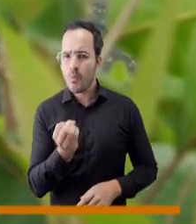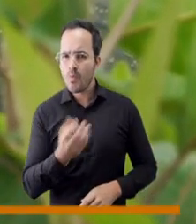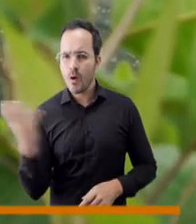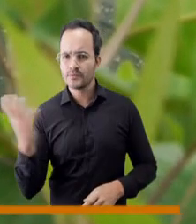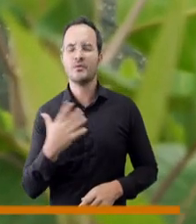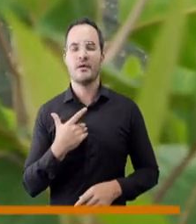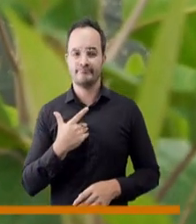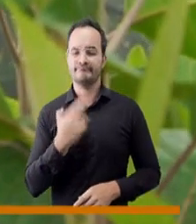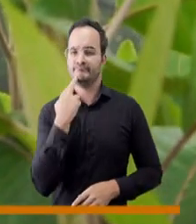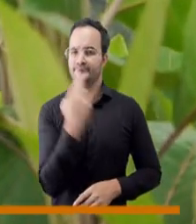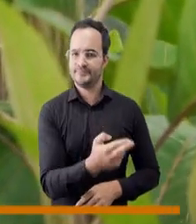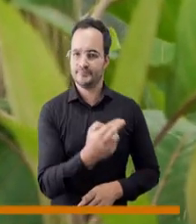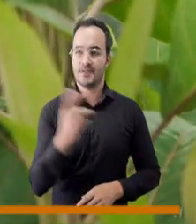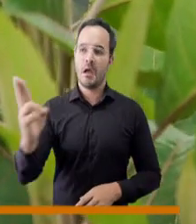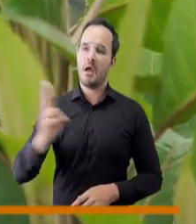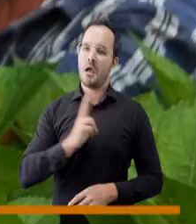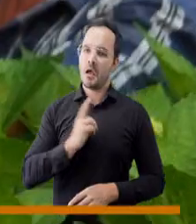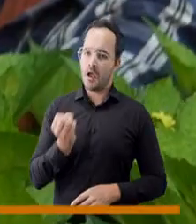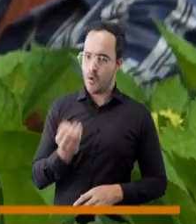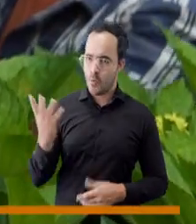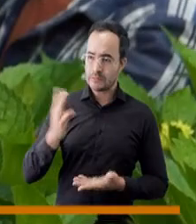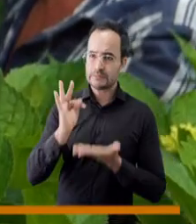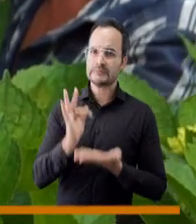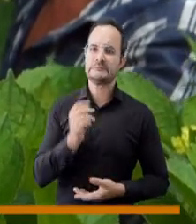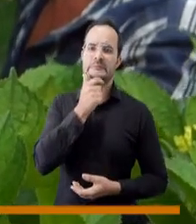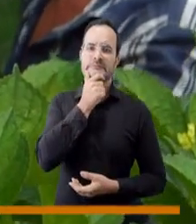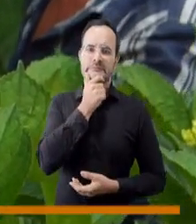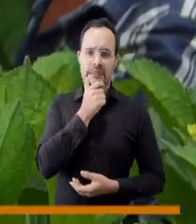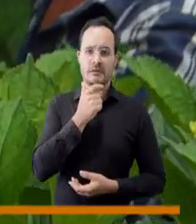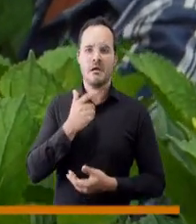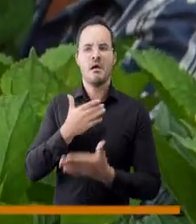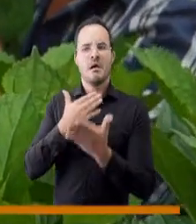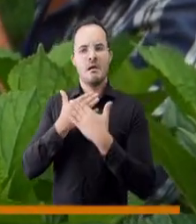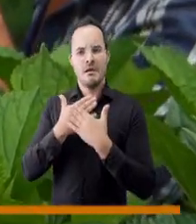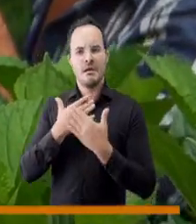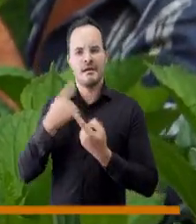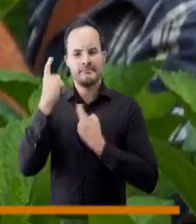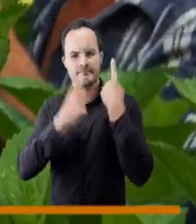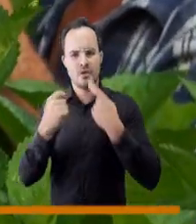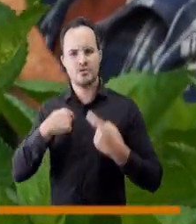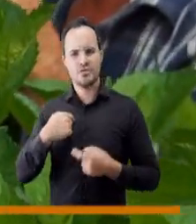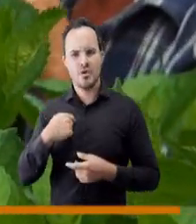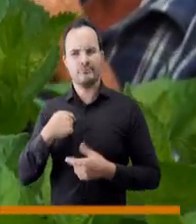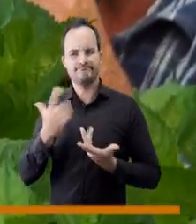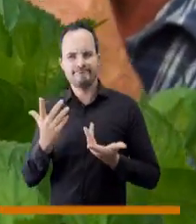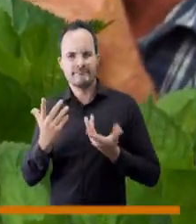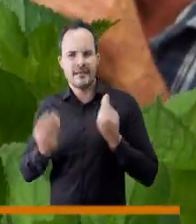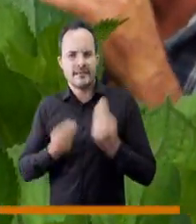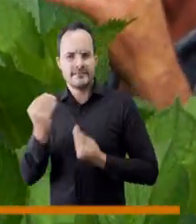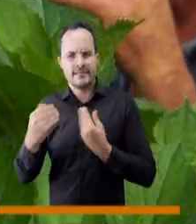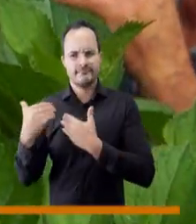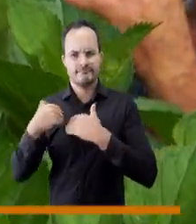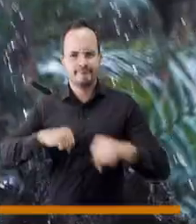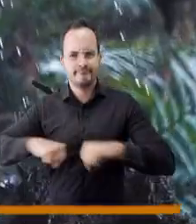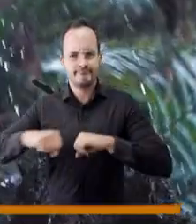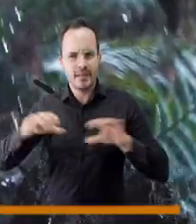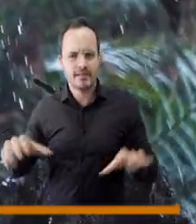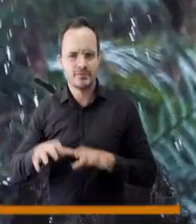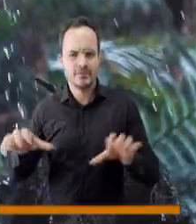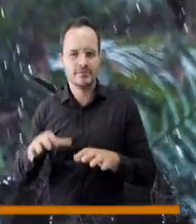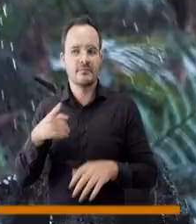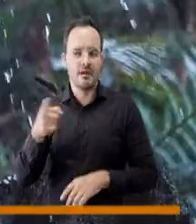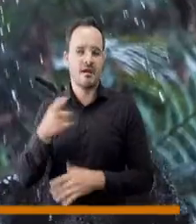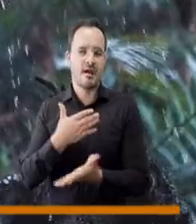importante, te invita a la compensación. No solamente quedémonos o nos quedamos en la estimación o saber que